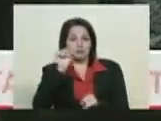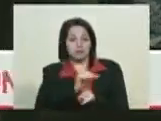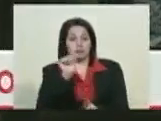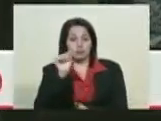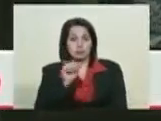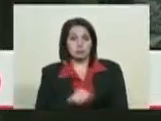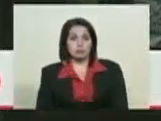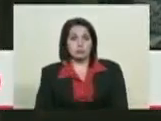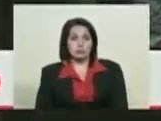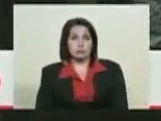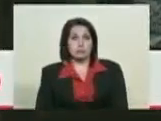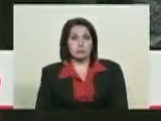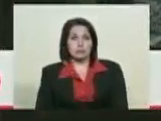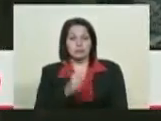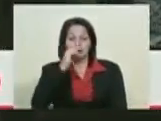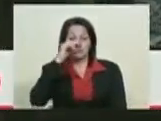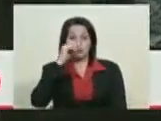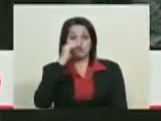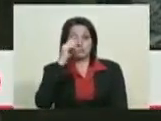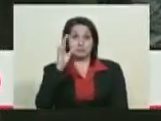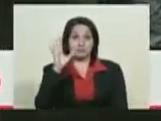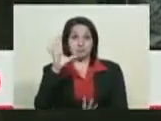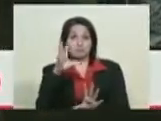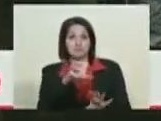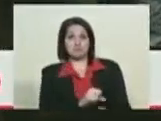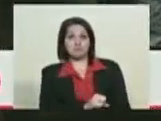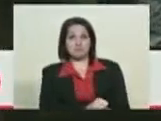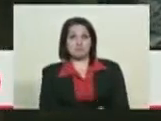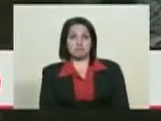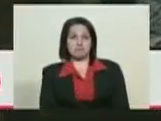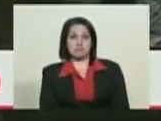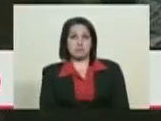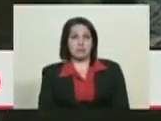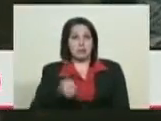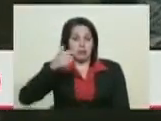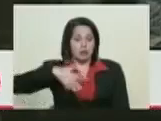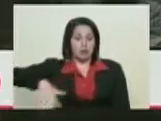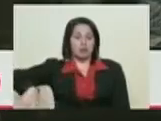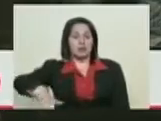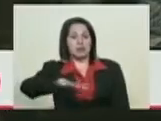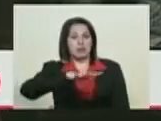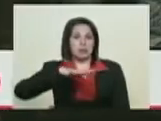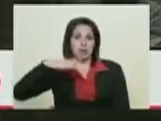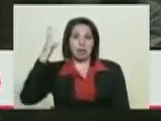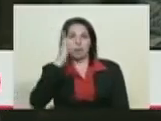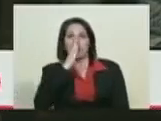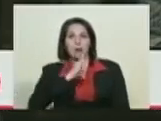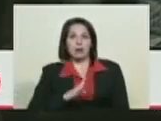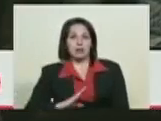la oligarquía mantuana, en el campo de Santa Inés en Barina.